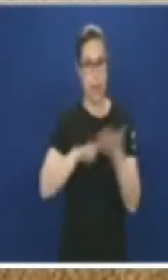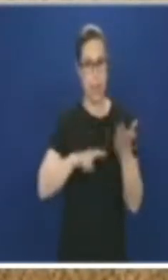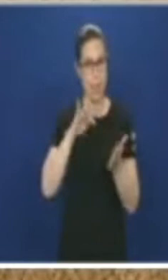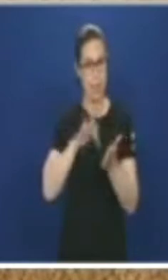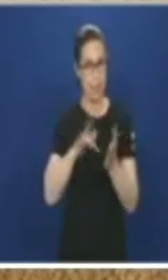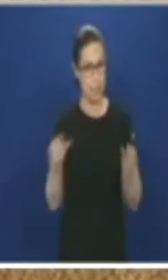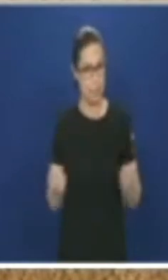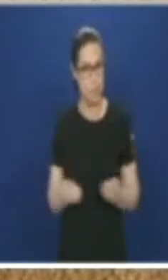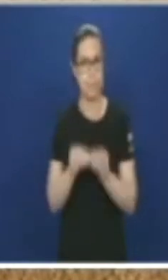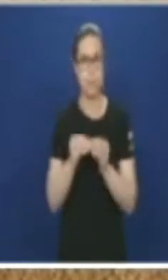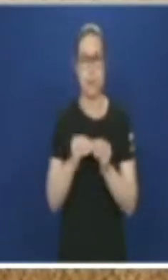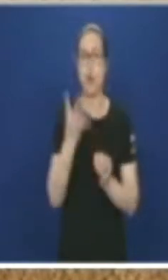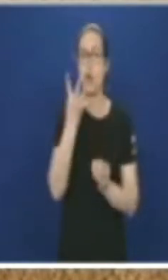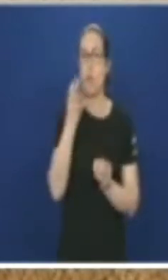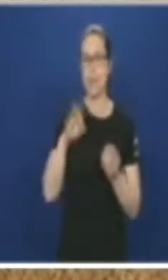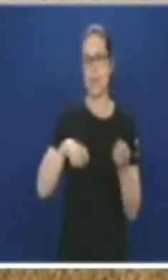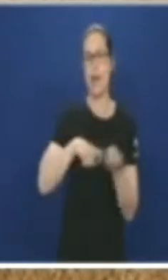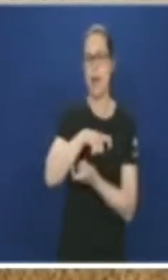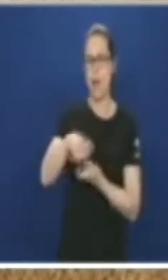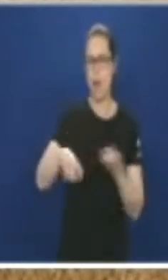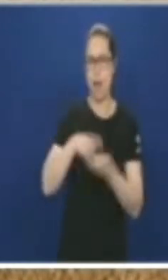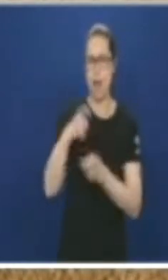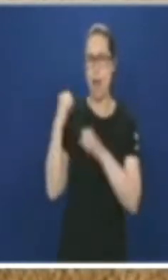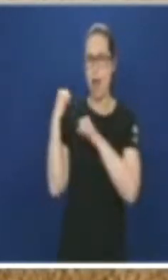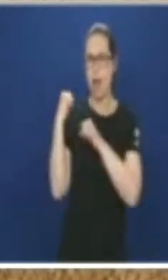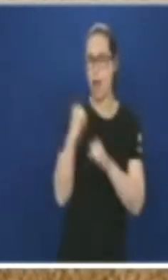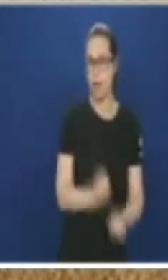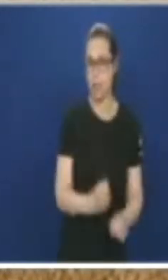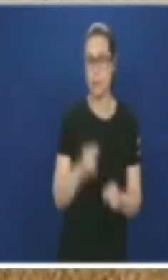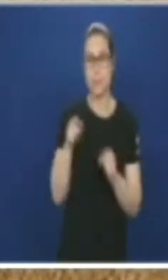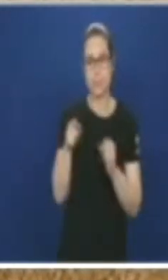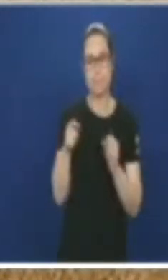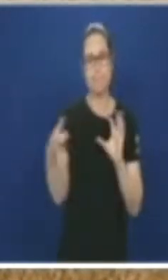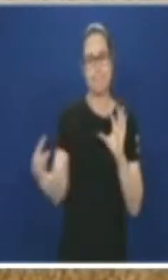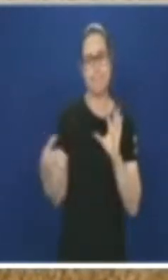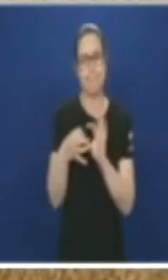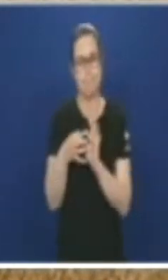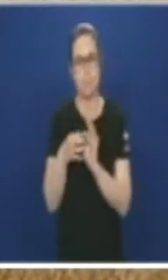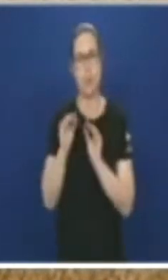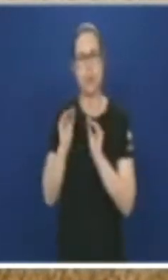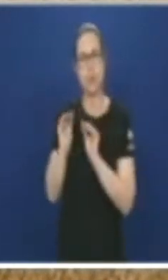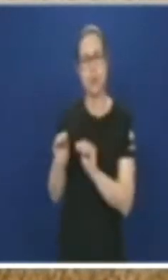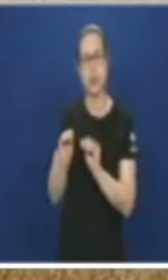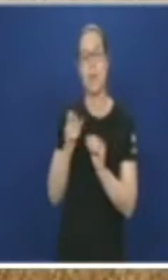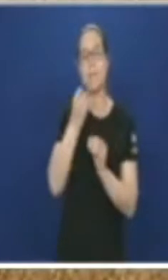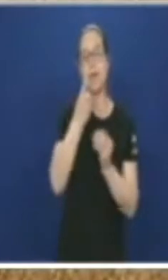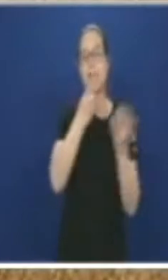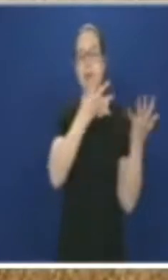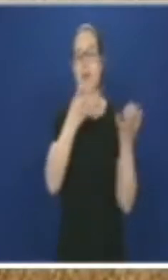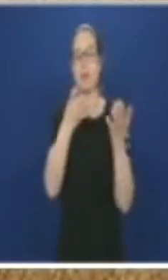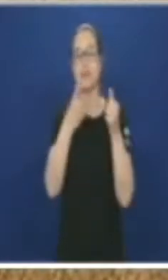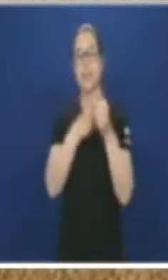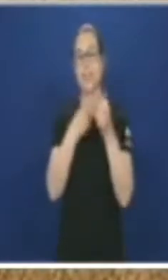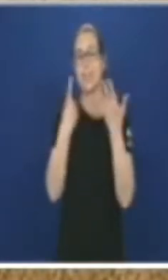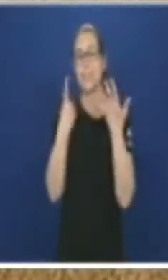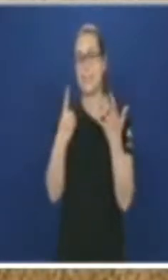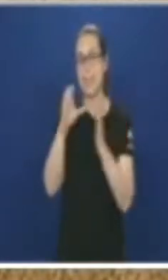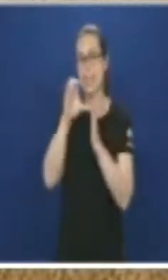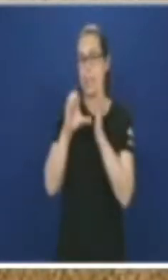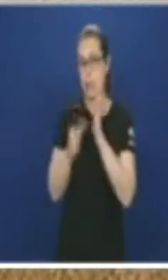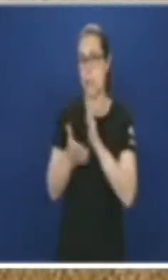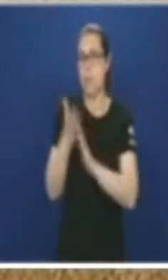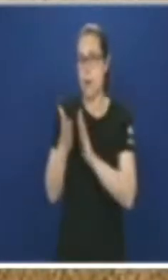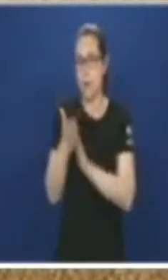pero hai 40 anos, é herdeiro e continuador do truncado Estatuto de 1936,